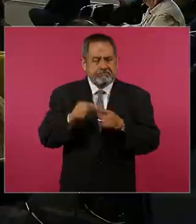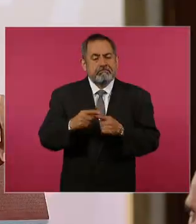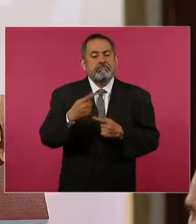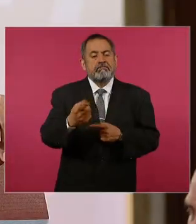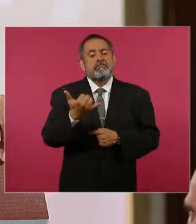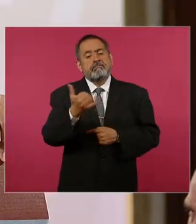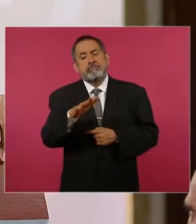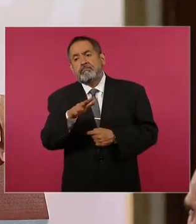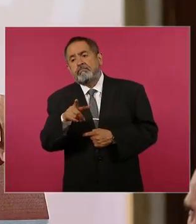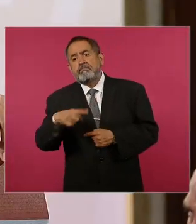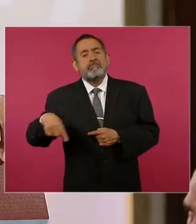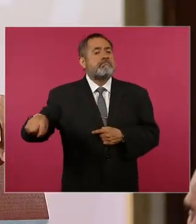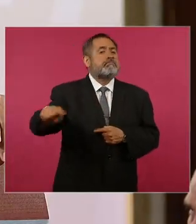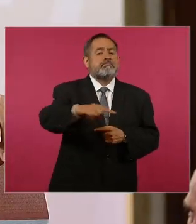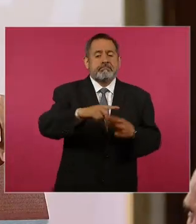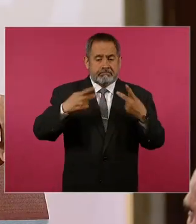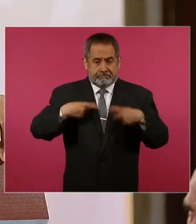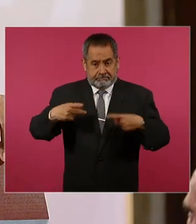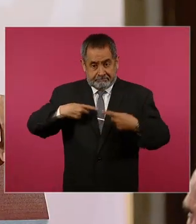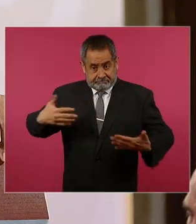felicitar al pueblo de México,